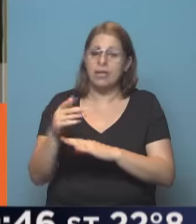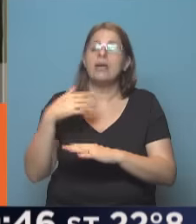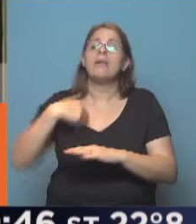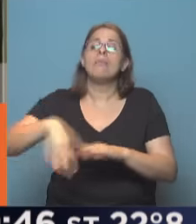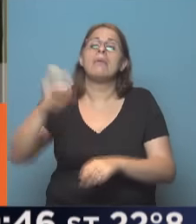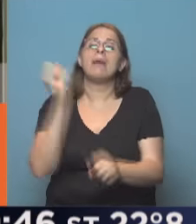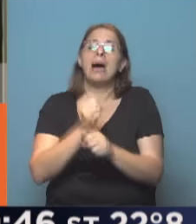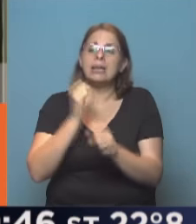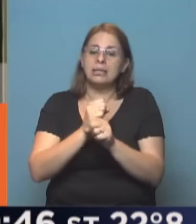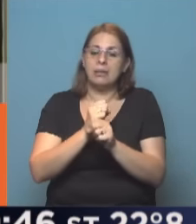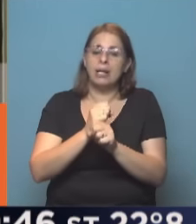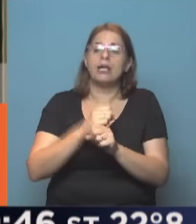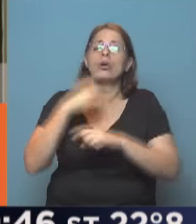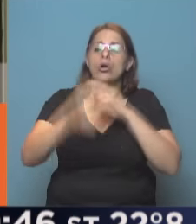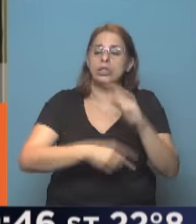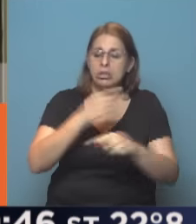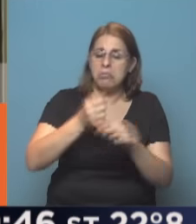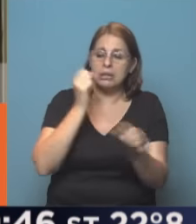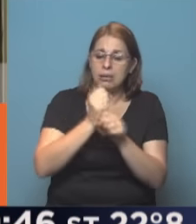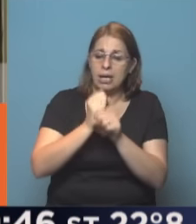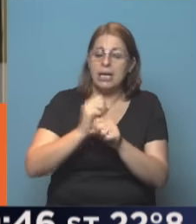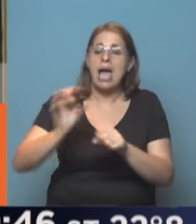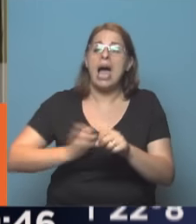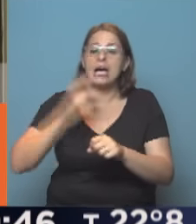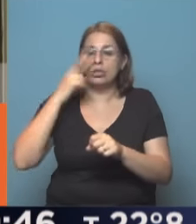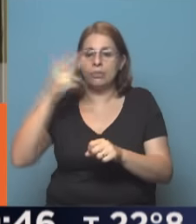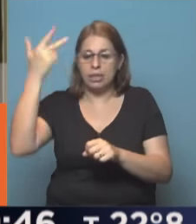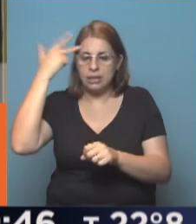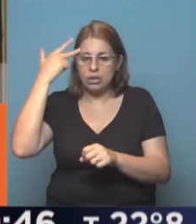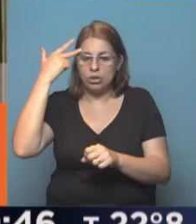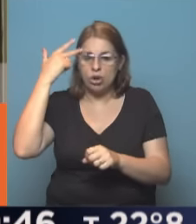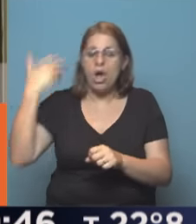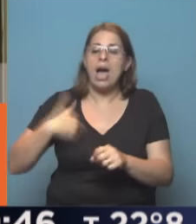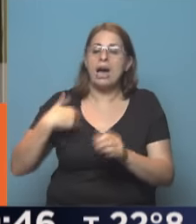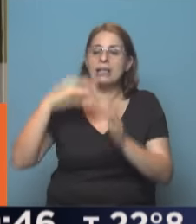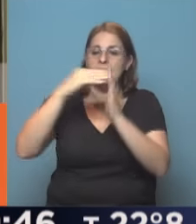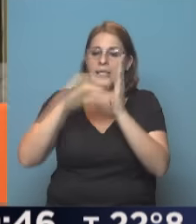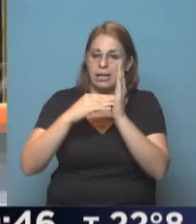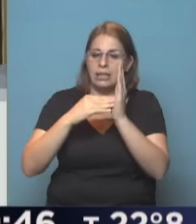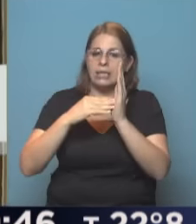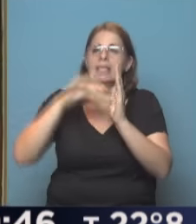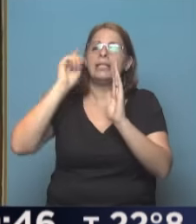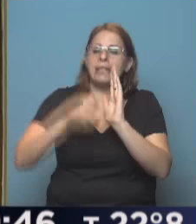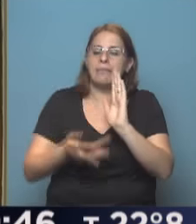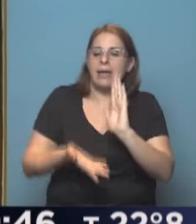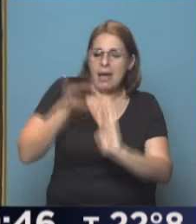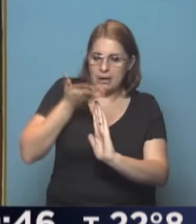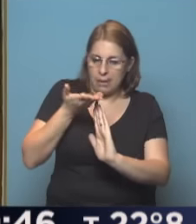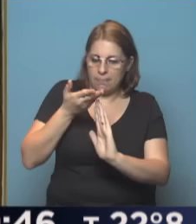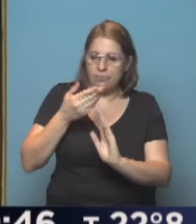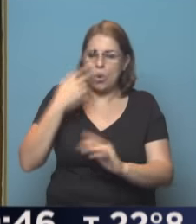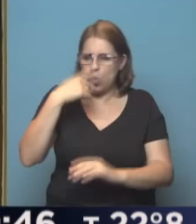trabajar, y lo venimos haciendo, y lo vamos a hacer para que en el 2018 la Argentina esté en el ranking, con mejores notas además. Última pregunta.